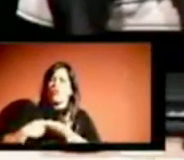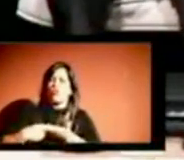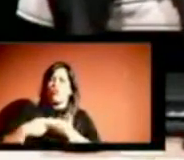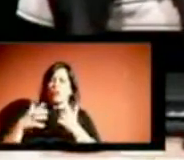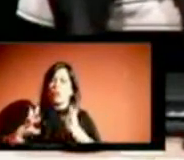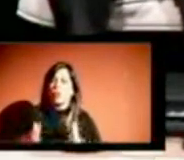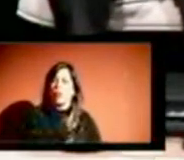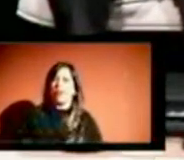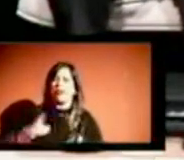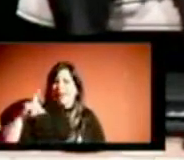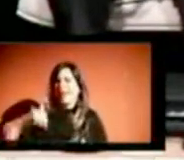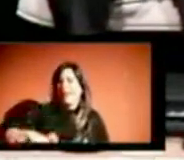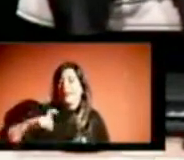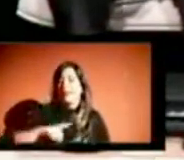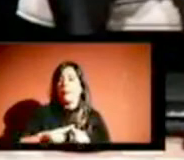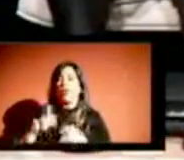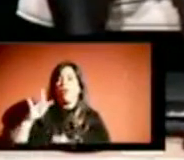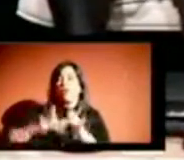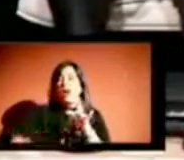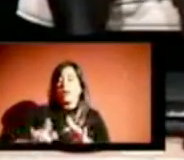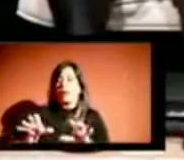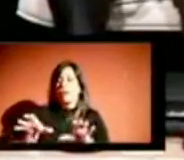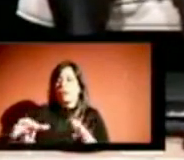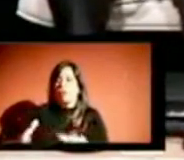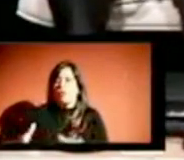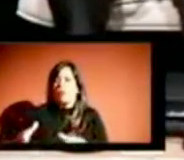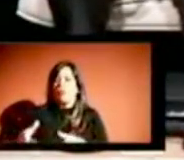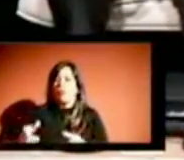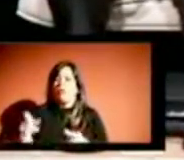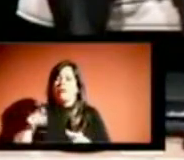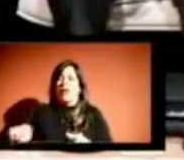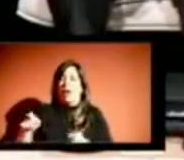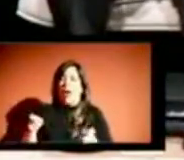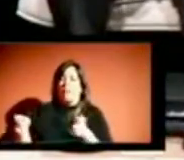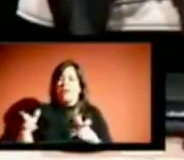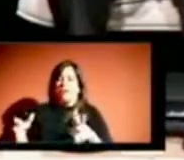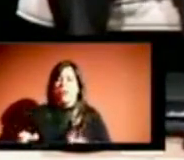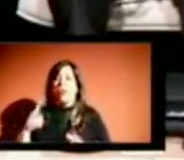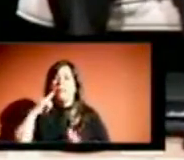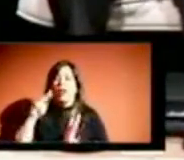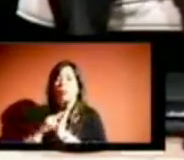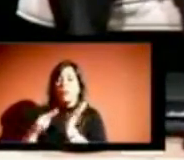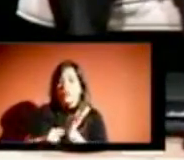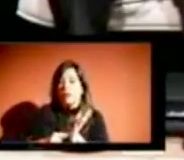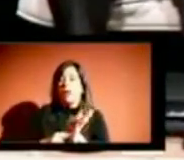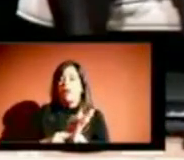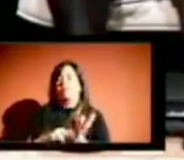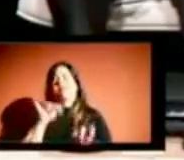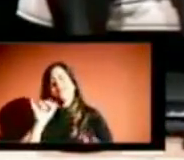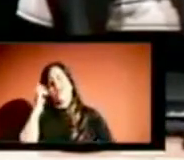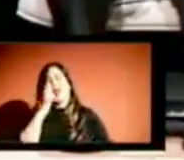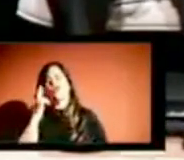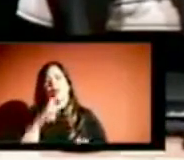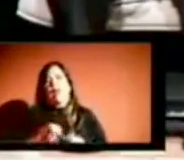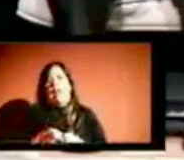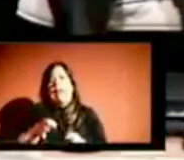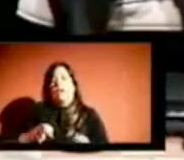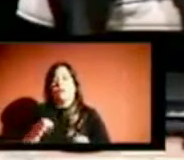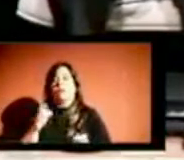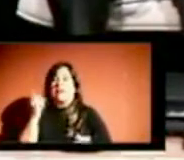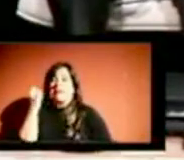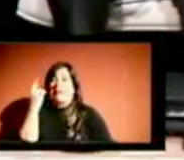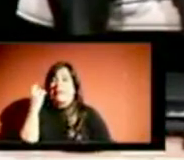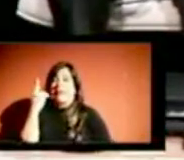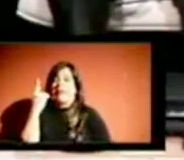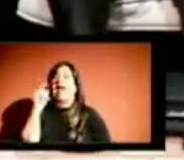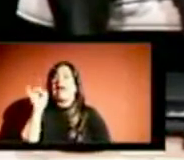necesitan, pero que todavía falta un personal más bien administrativo por contratar y por eso es que ha habido un atraso. Se suponía